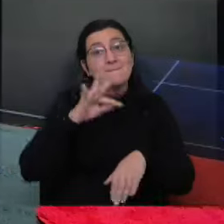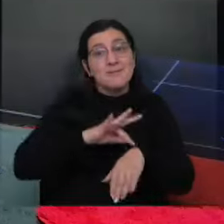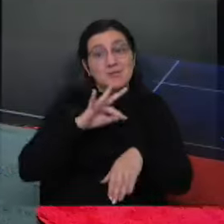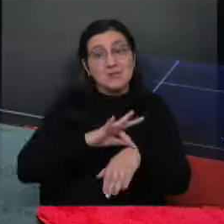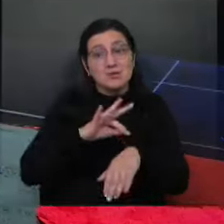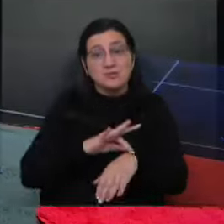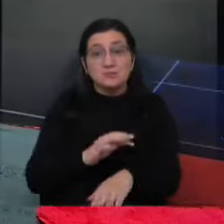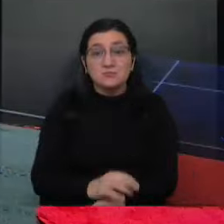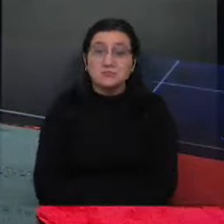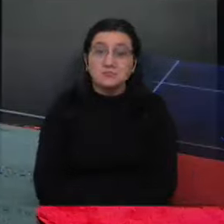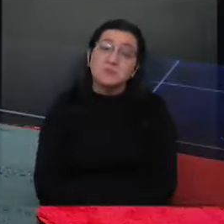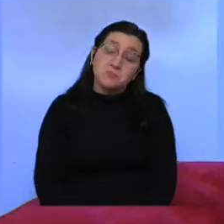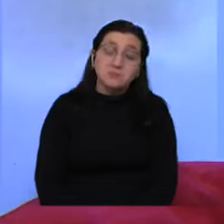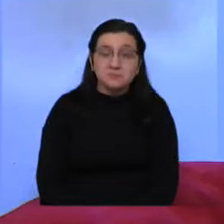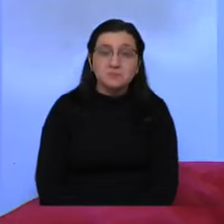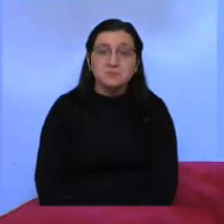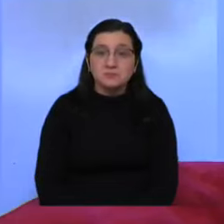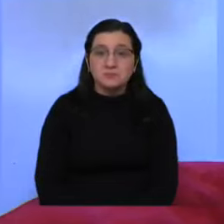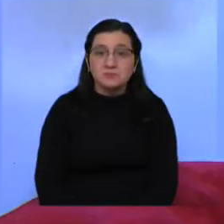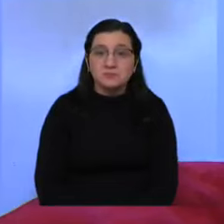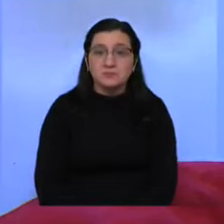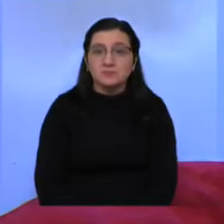Bueno más médicos